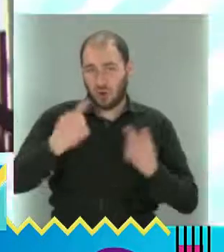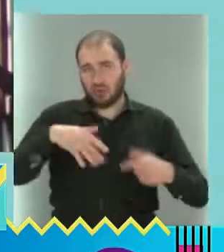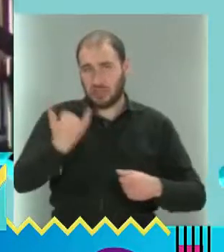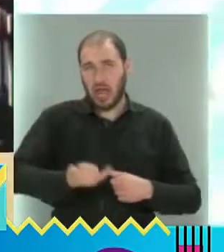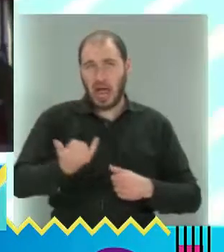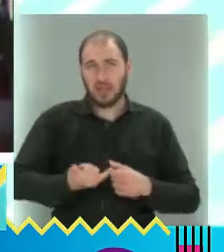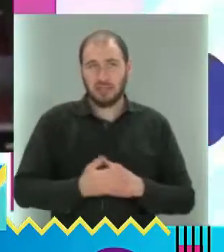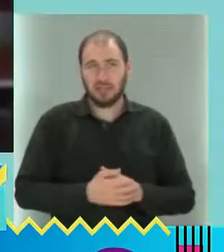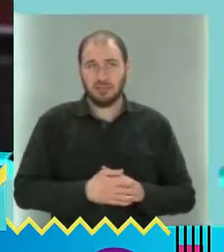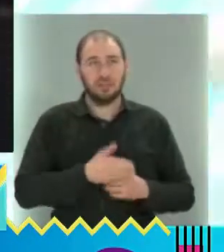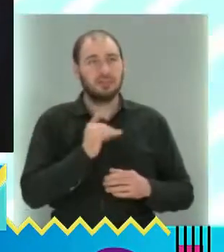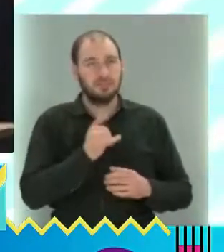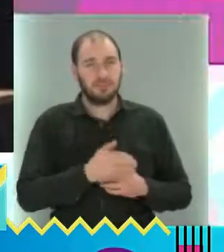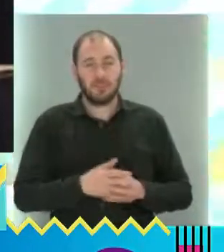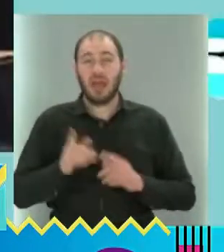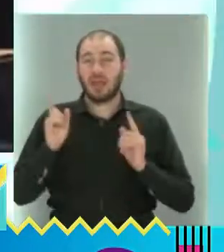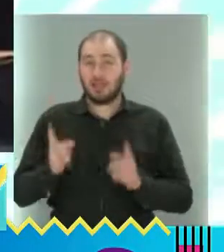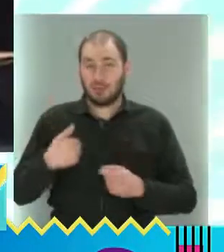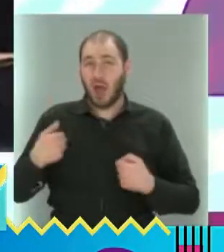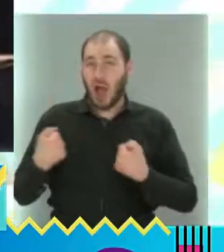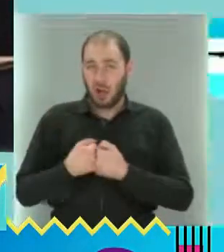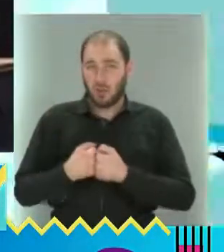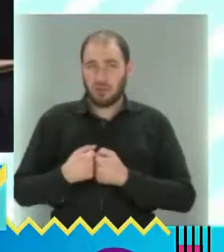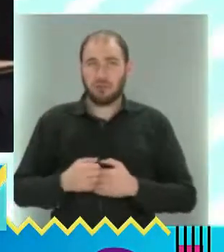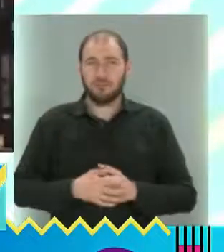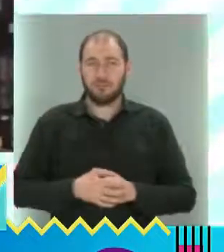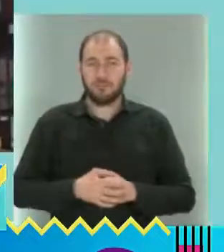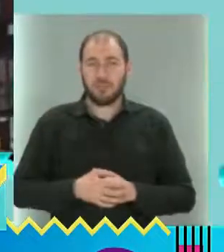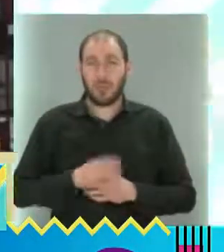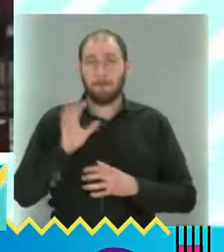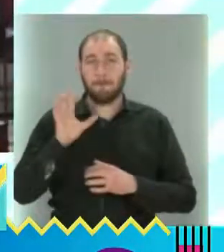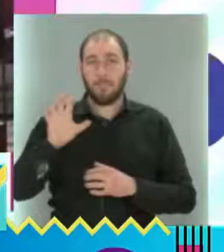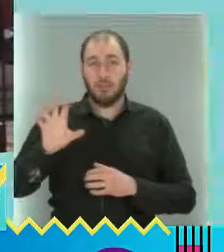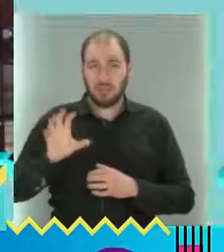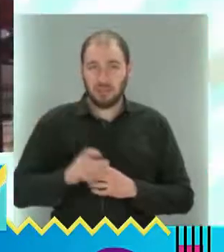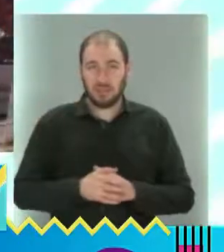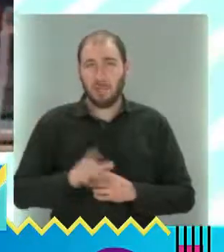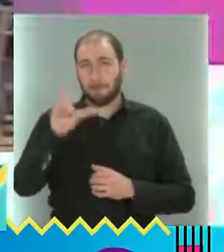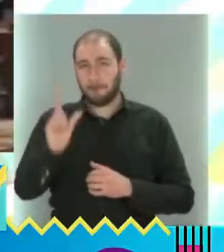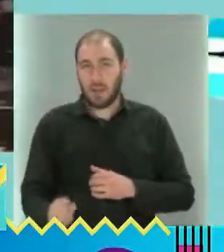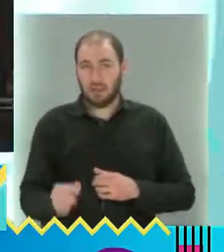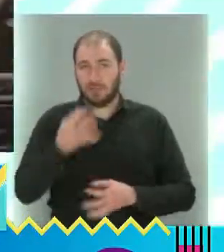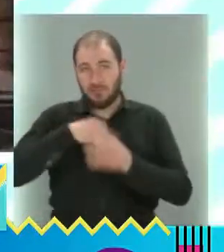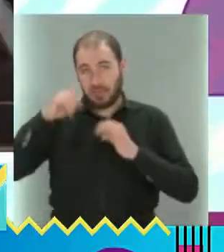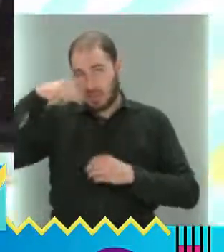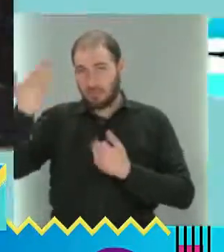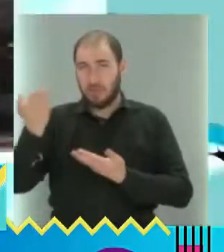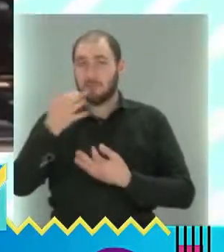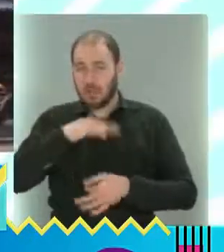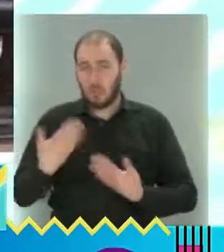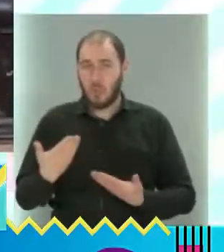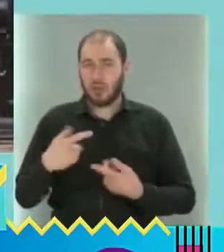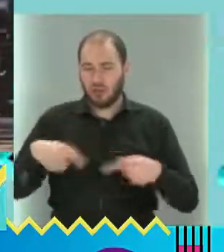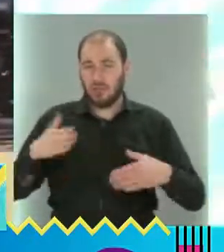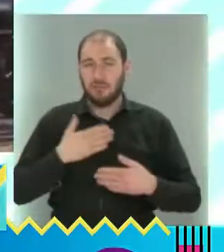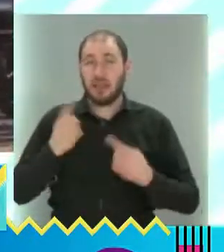Digo, incluso estoy de acuerdo con que una provincia y un país exporte sus